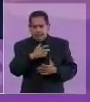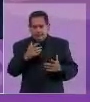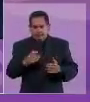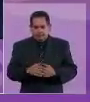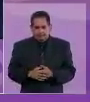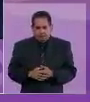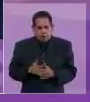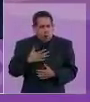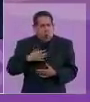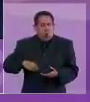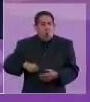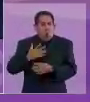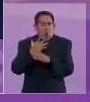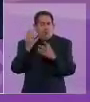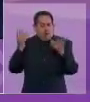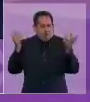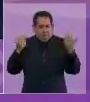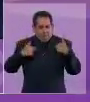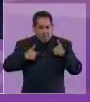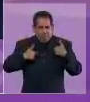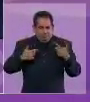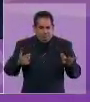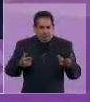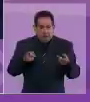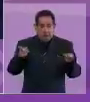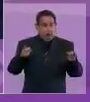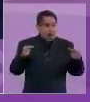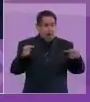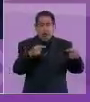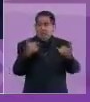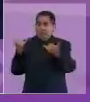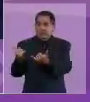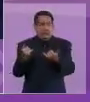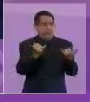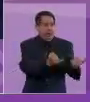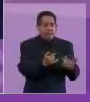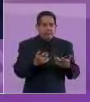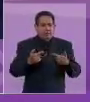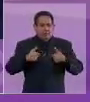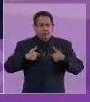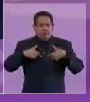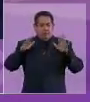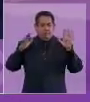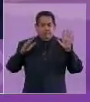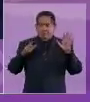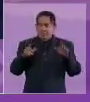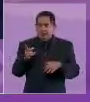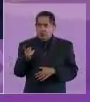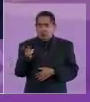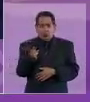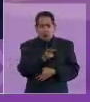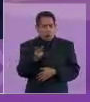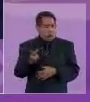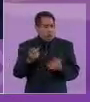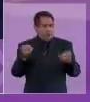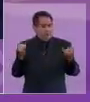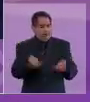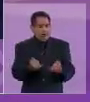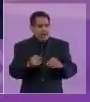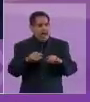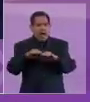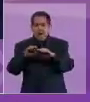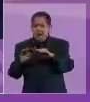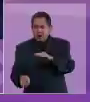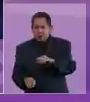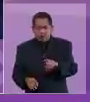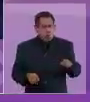Yo qué culpa tengo de que estén ustedes empatados. Andrés, empatados hasta 370 mil pobres. Hasta abajo. Están sobre